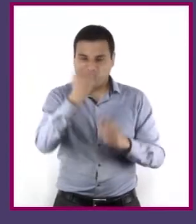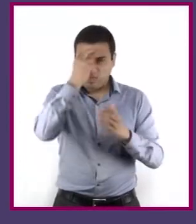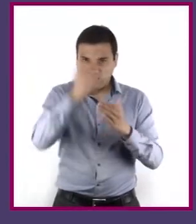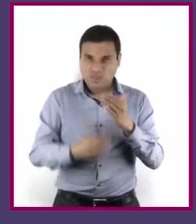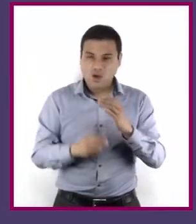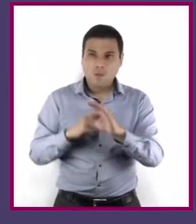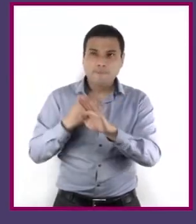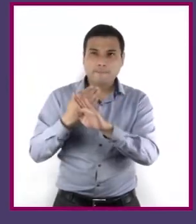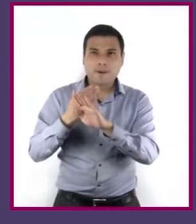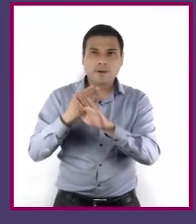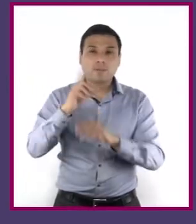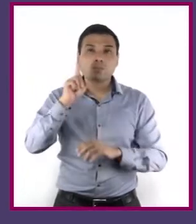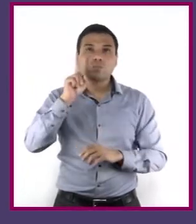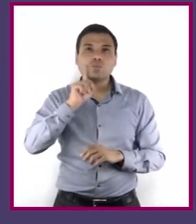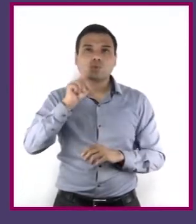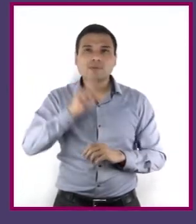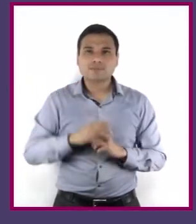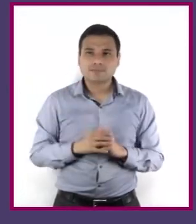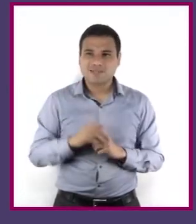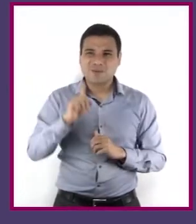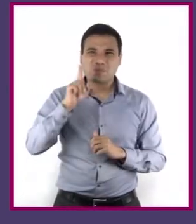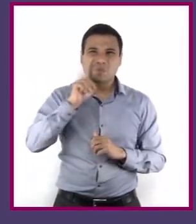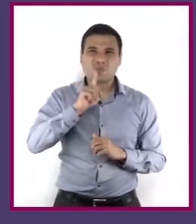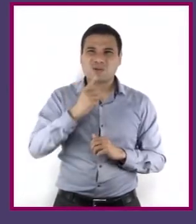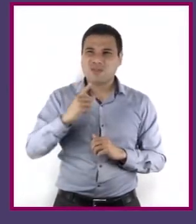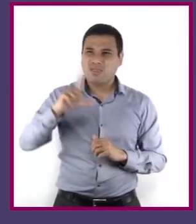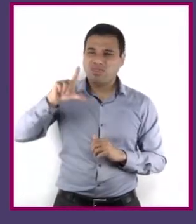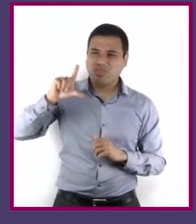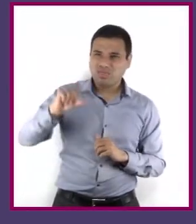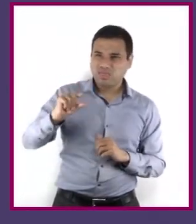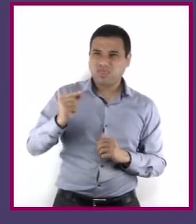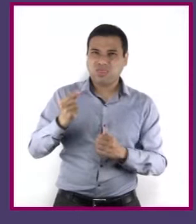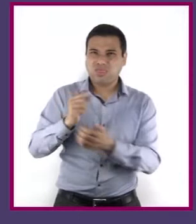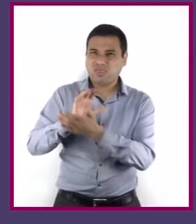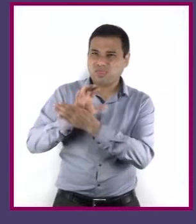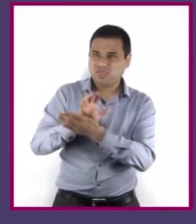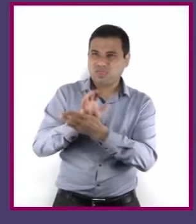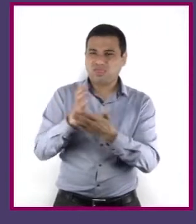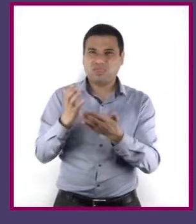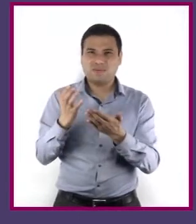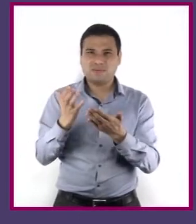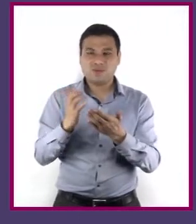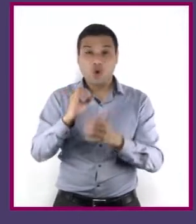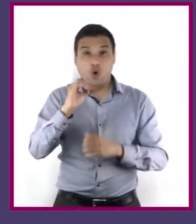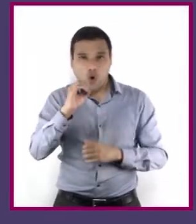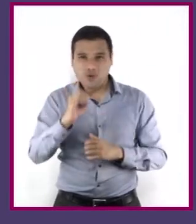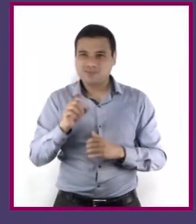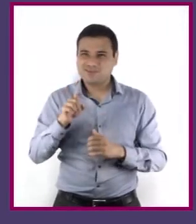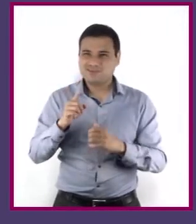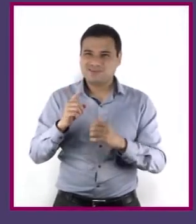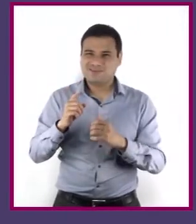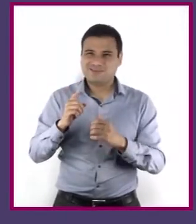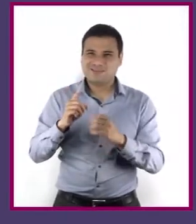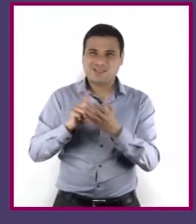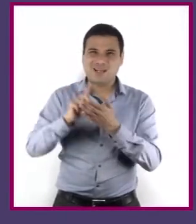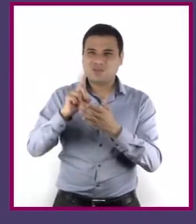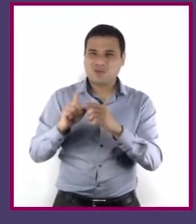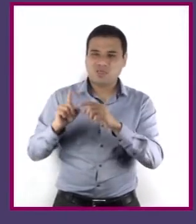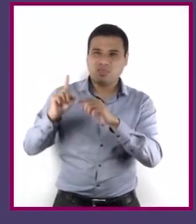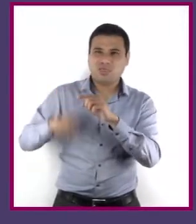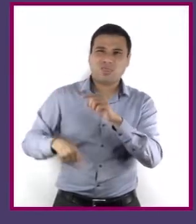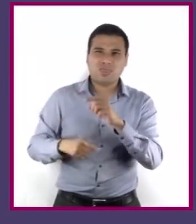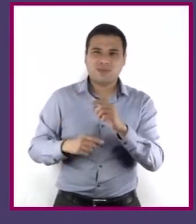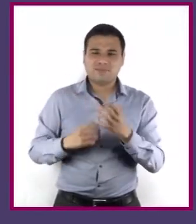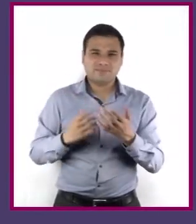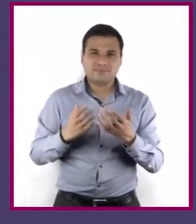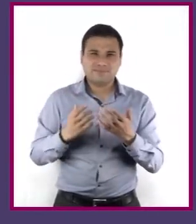resultado subestimar, menoscabar, disminuir o anular el reconocimiento, goce